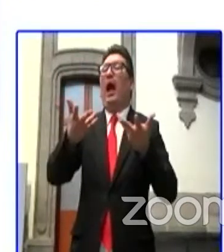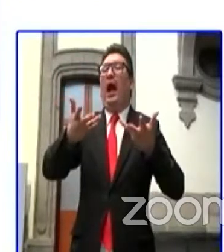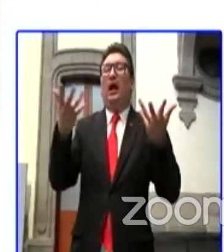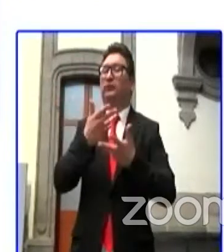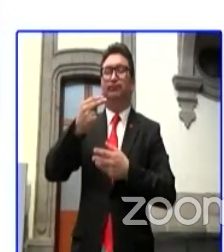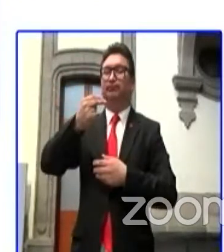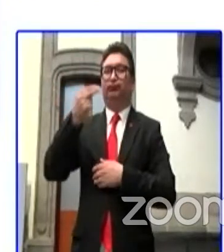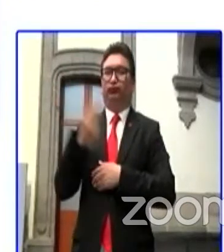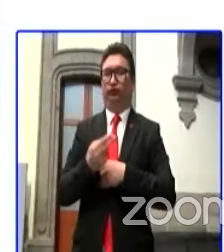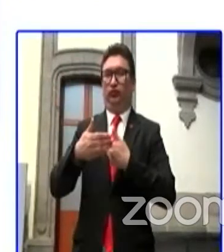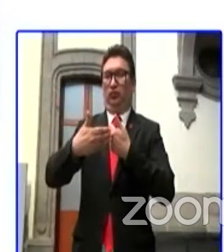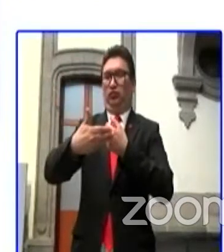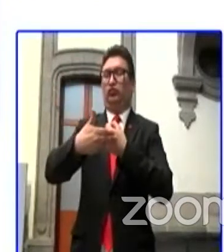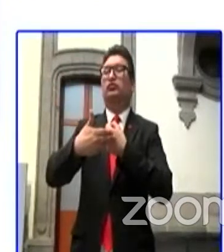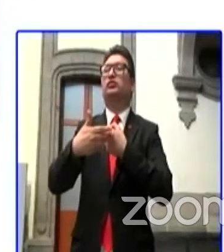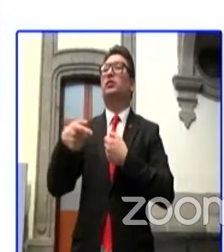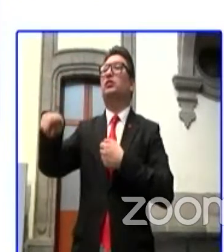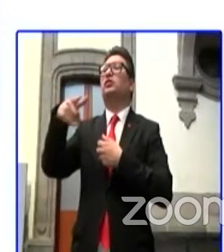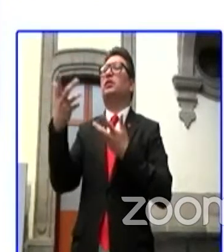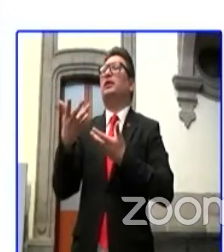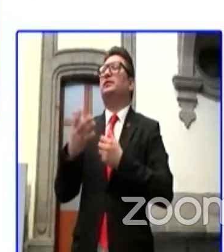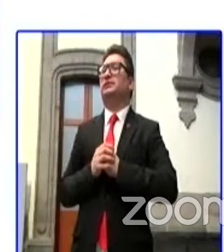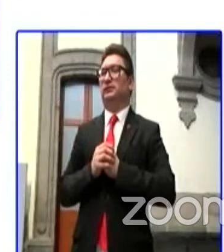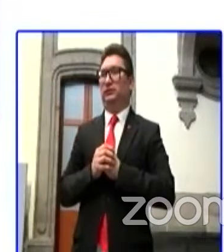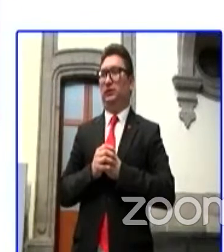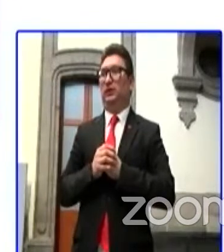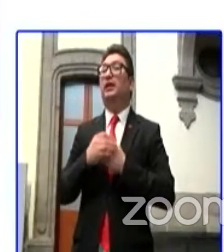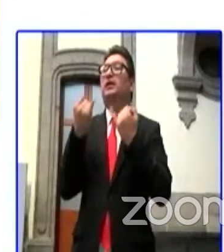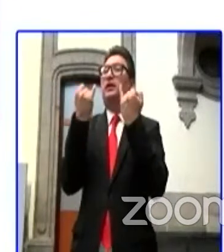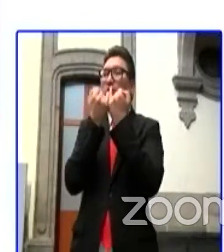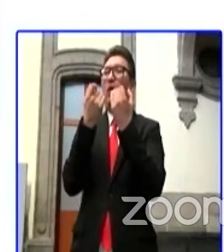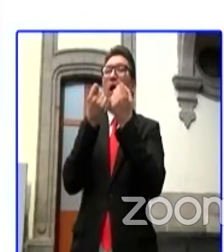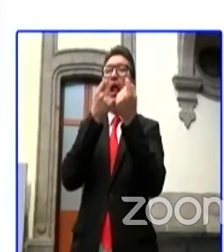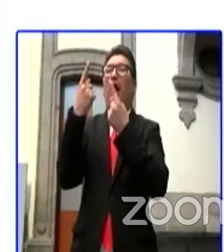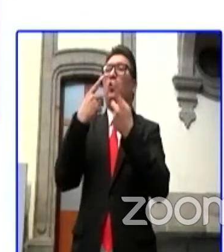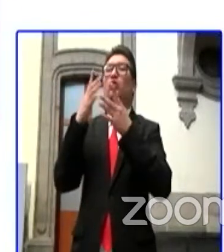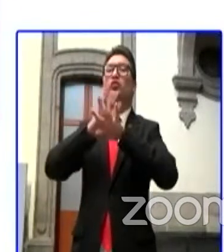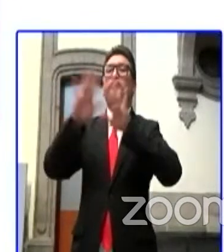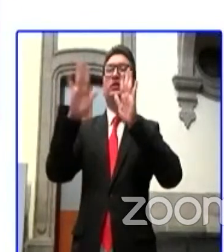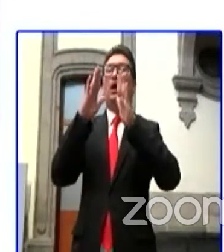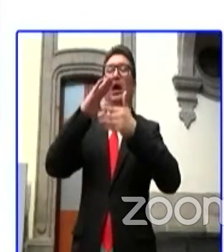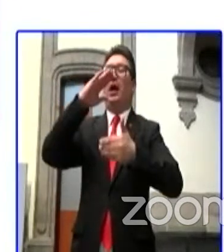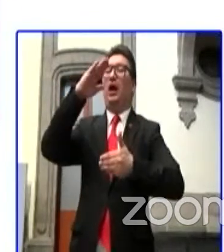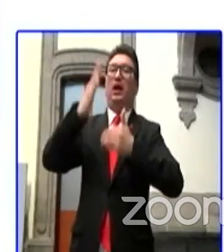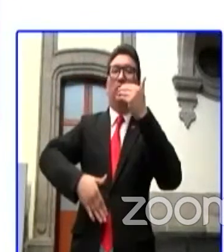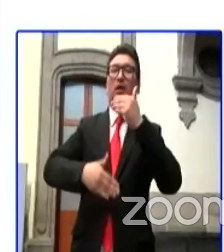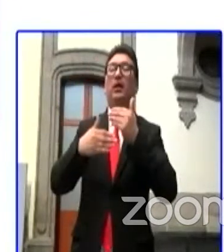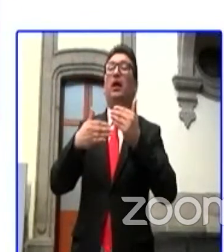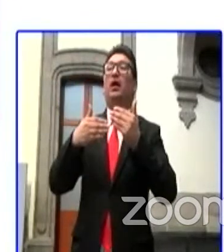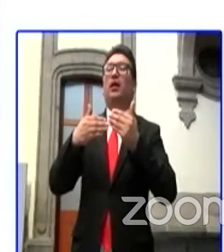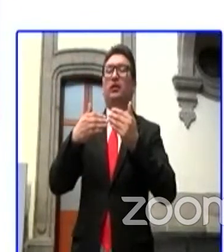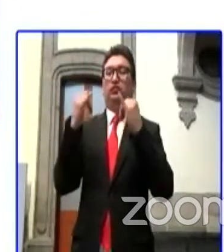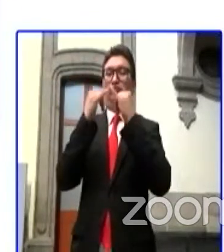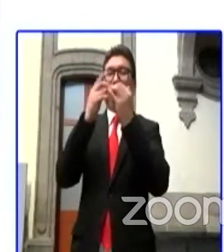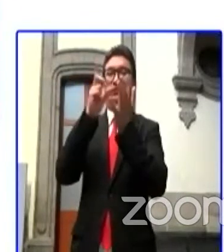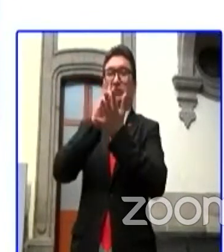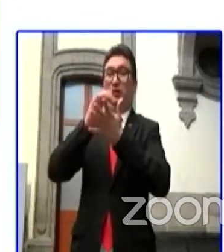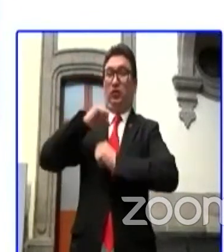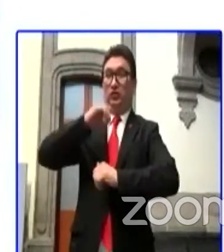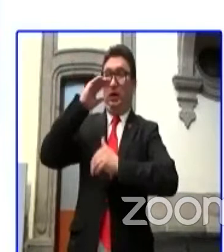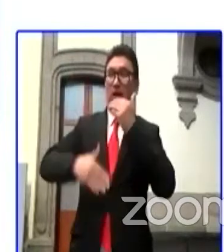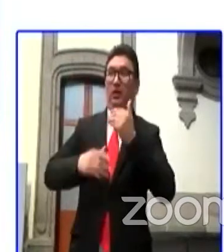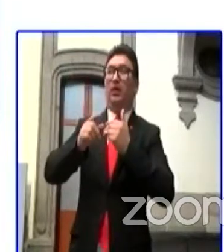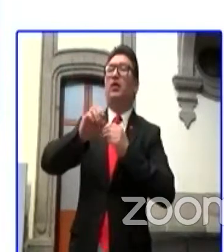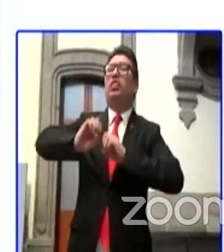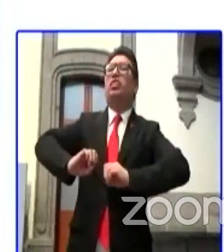a realizar, y digamos también para aquellos que están por salir, qué es lo que quieren dejar antes de irse y qué van a hacer